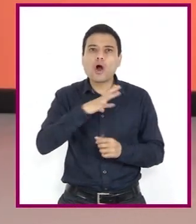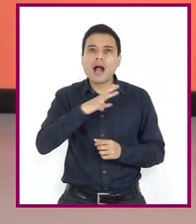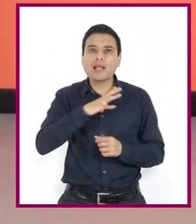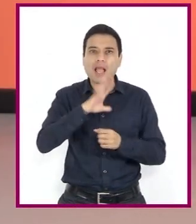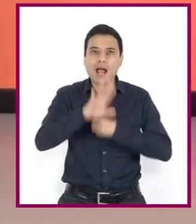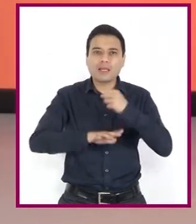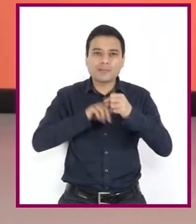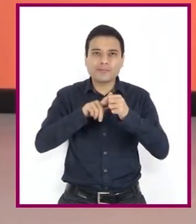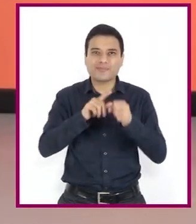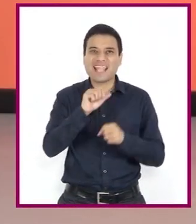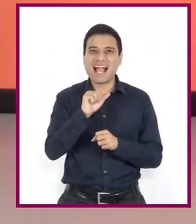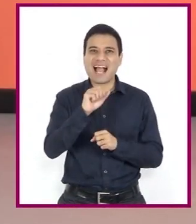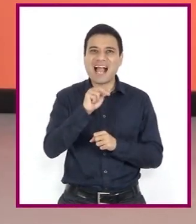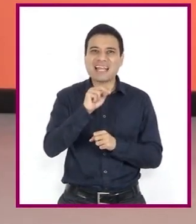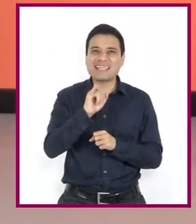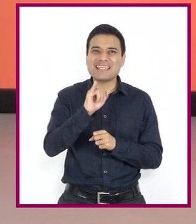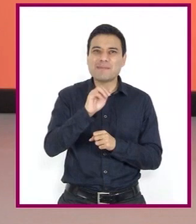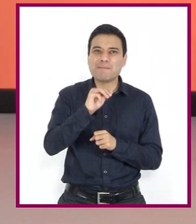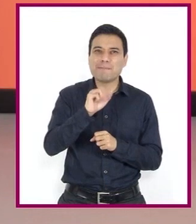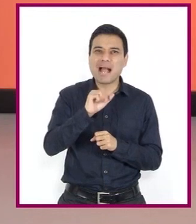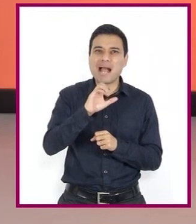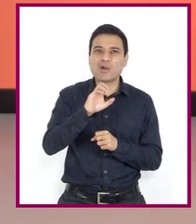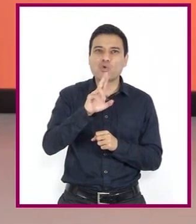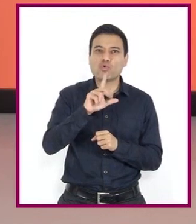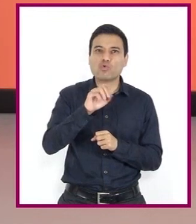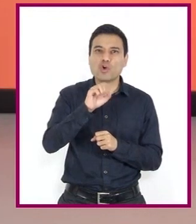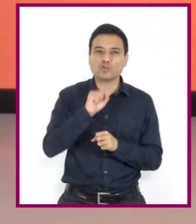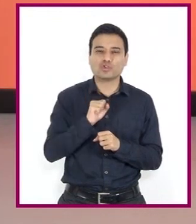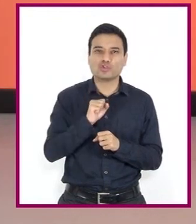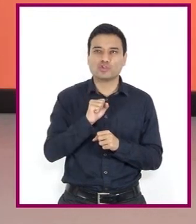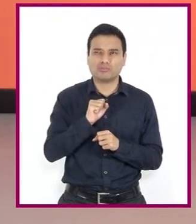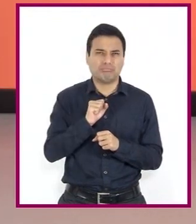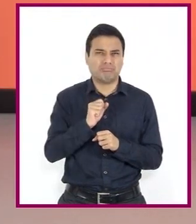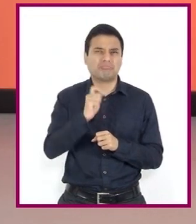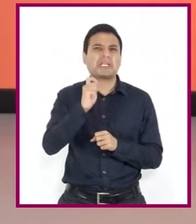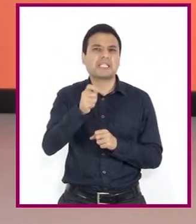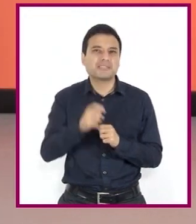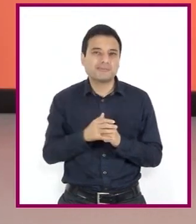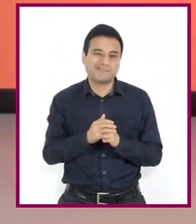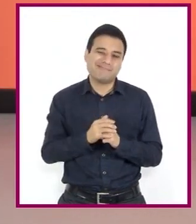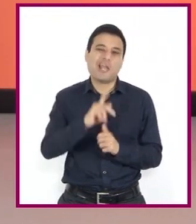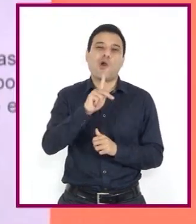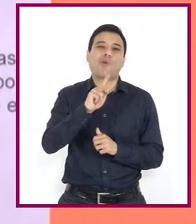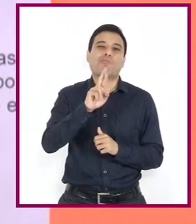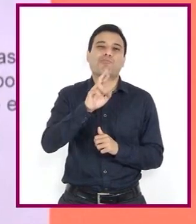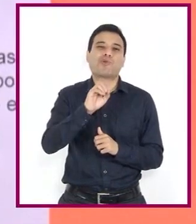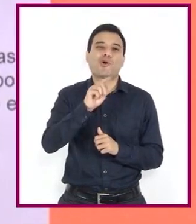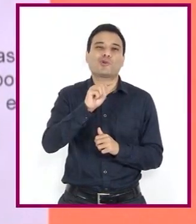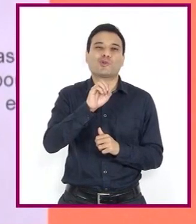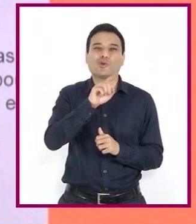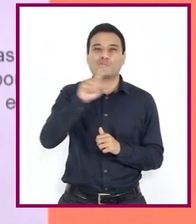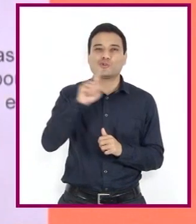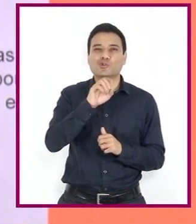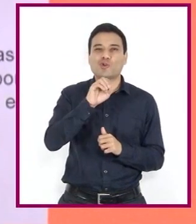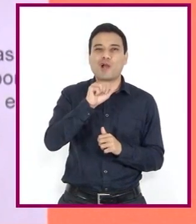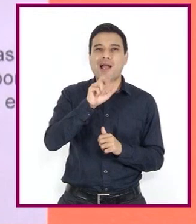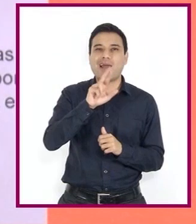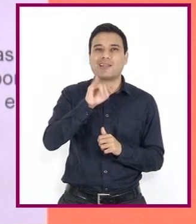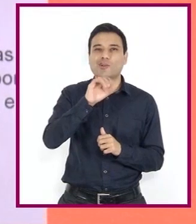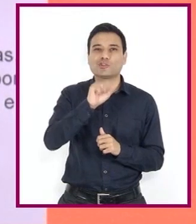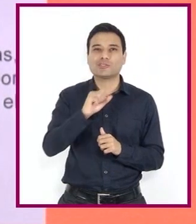animáculos. En la actualidad sabemos que se trata de protozoarios. Aquí